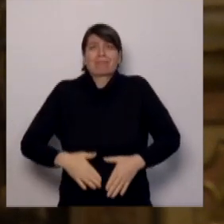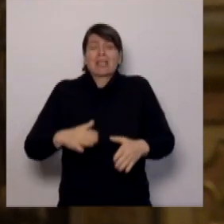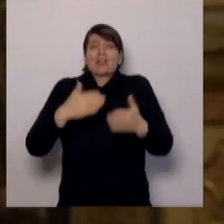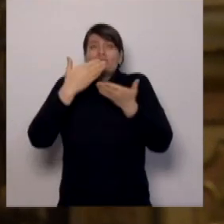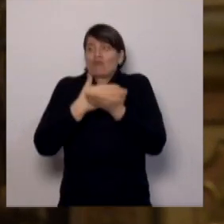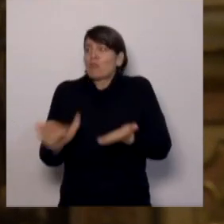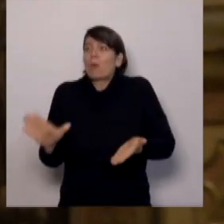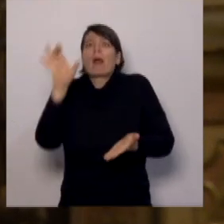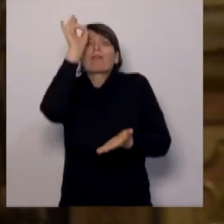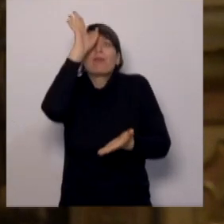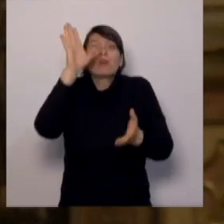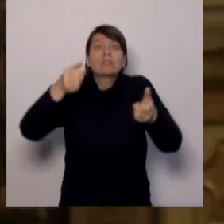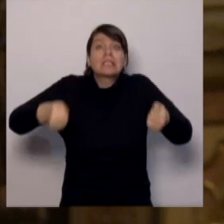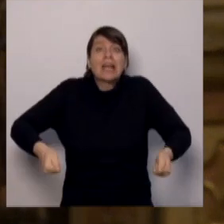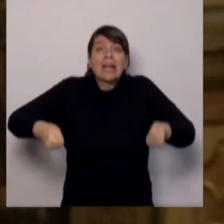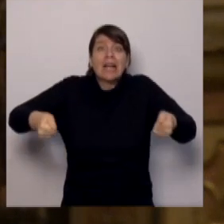saciarse. Sobran